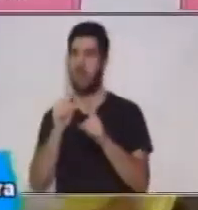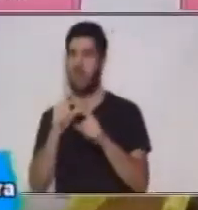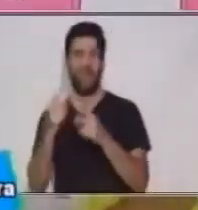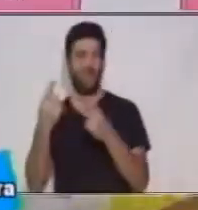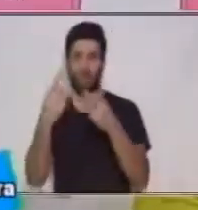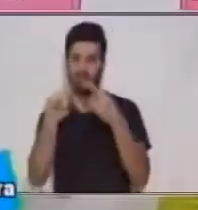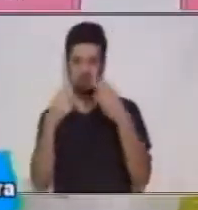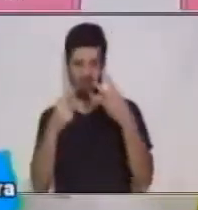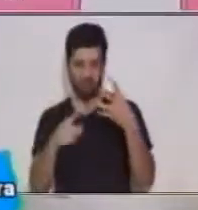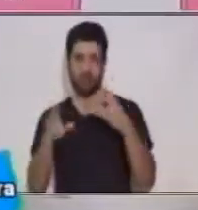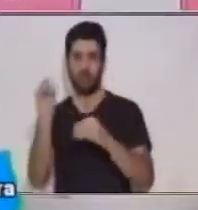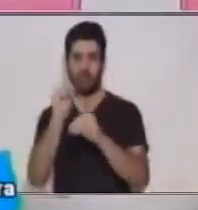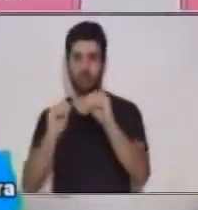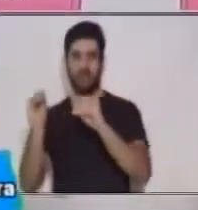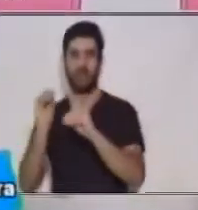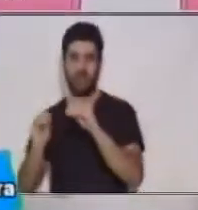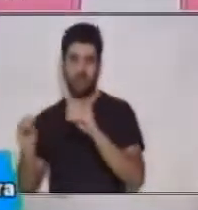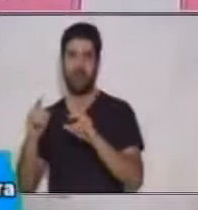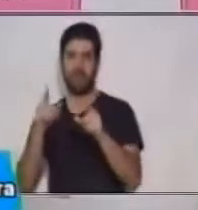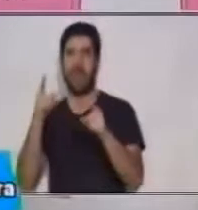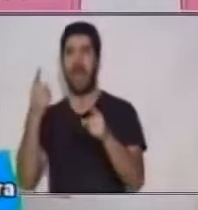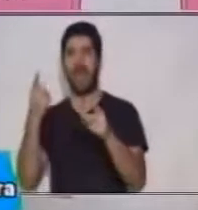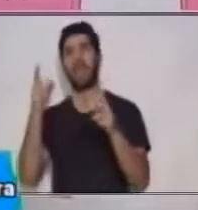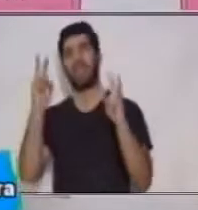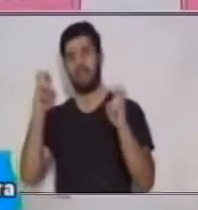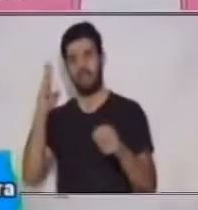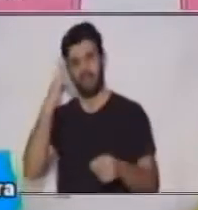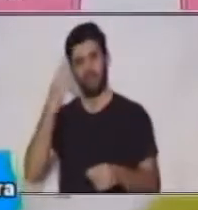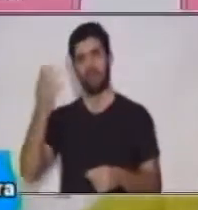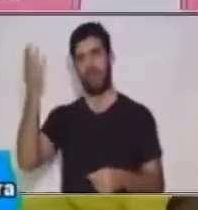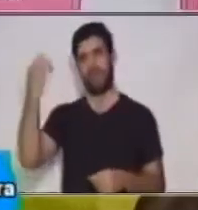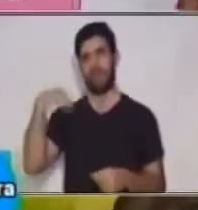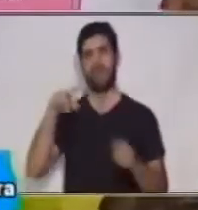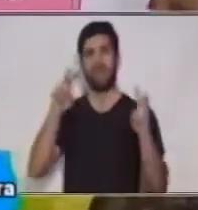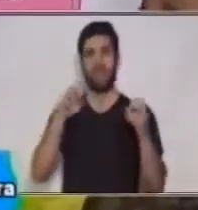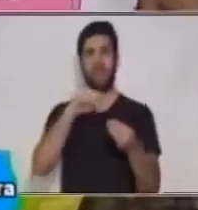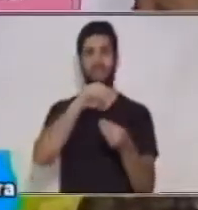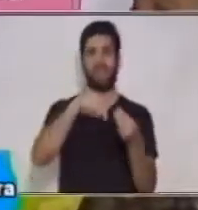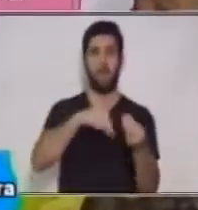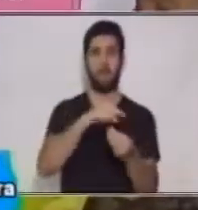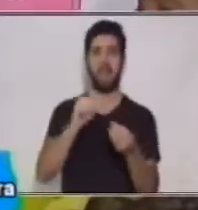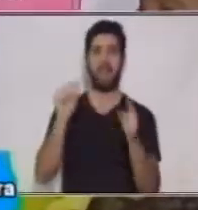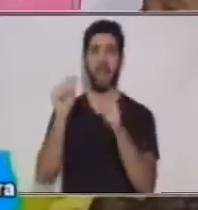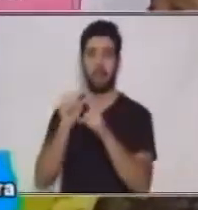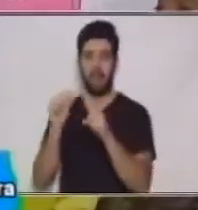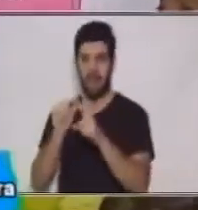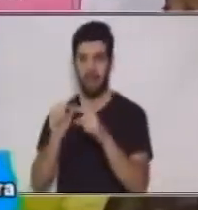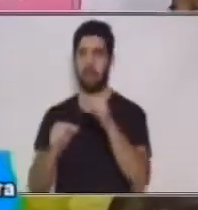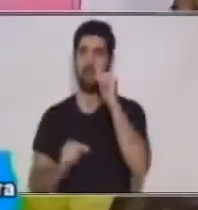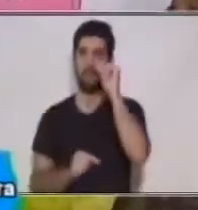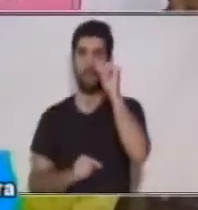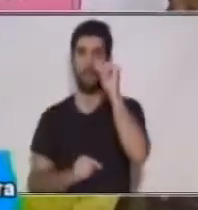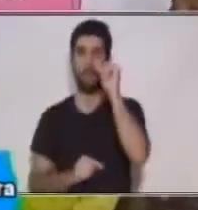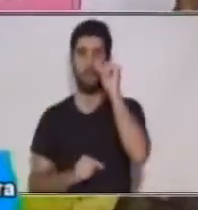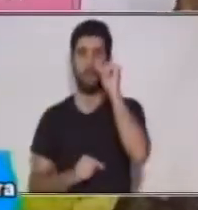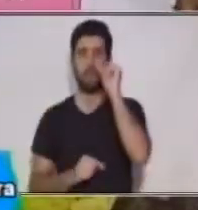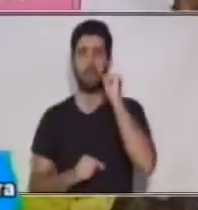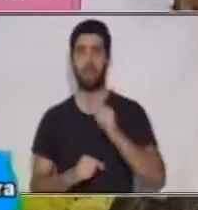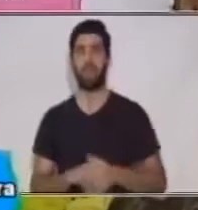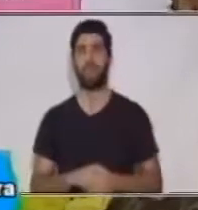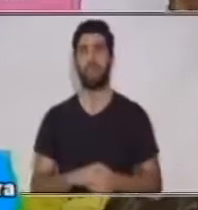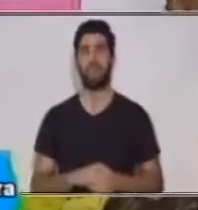palabras a lo que tú le llamabas familia de palabras. Bueno, veamos aquí en suelo. El lexema